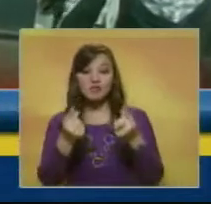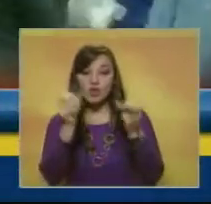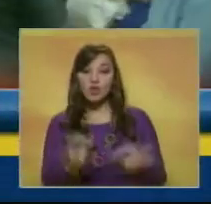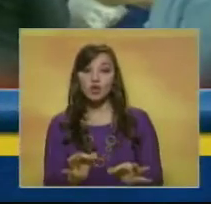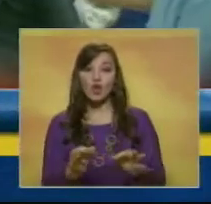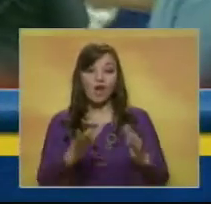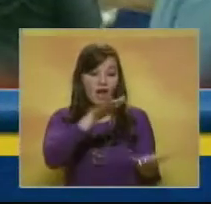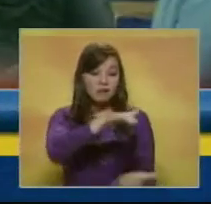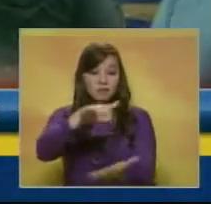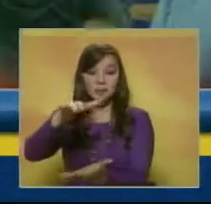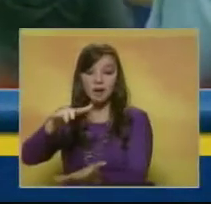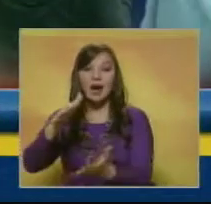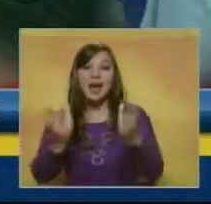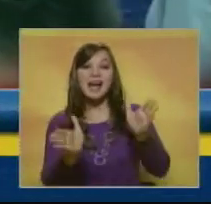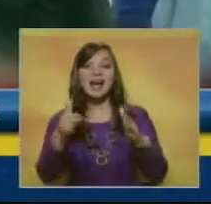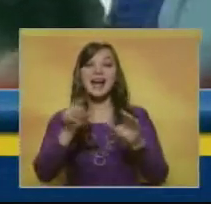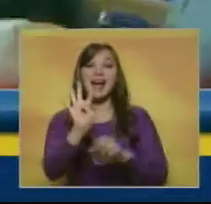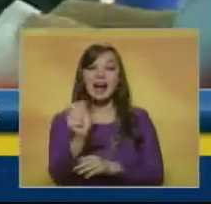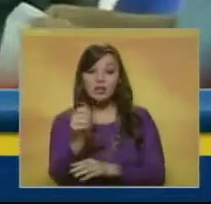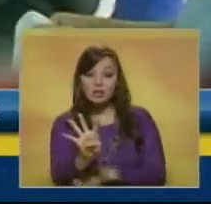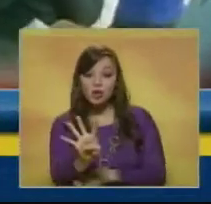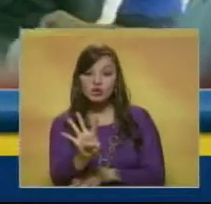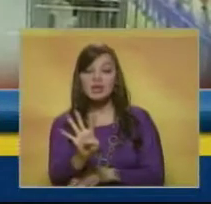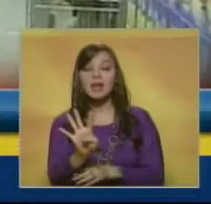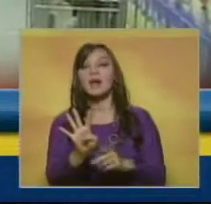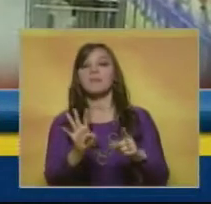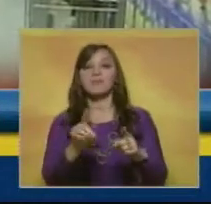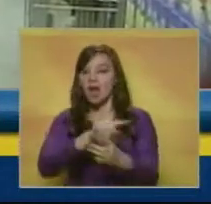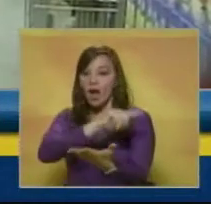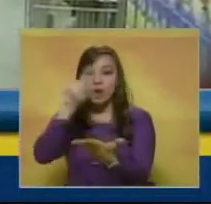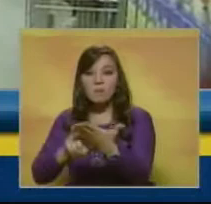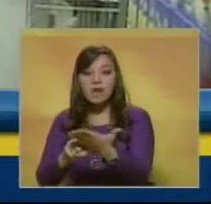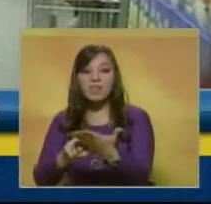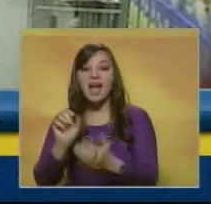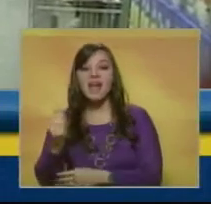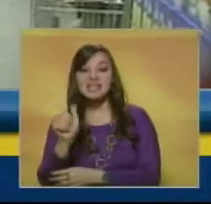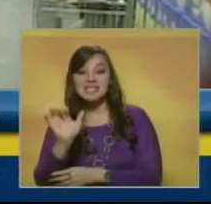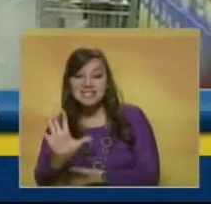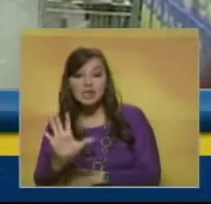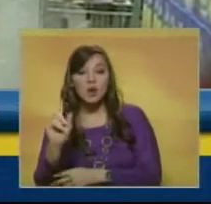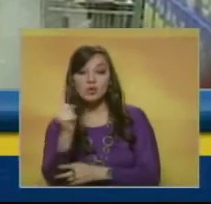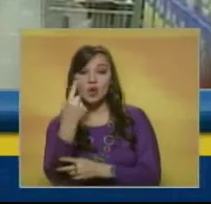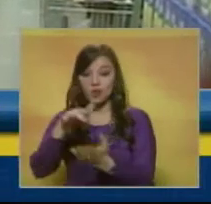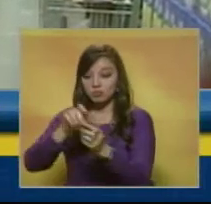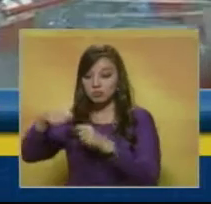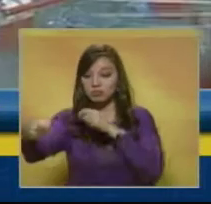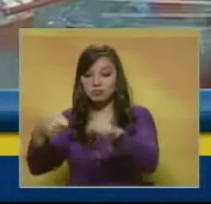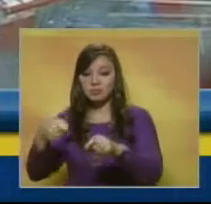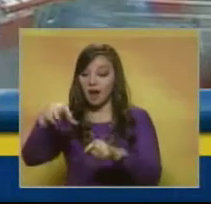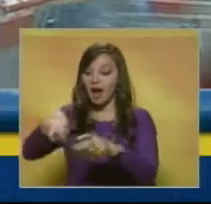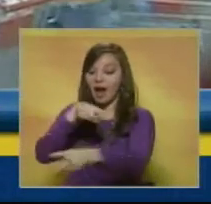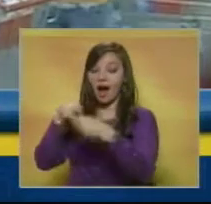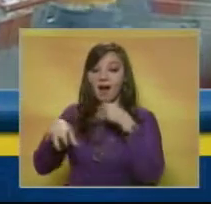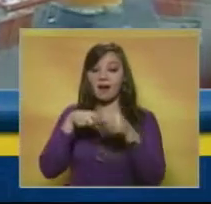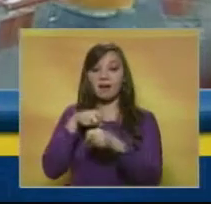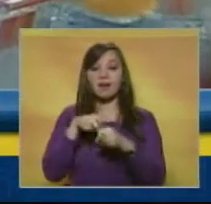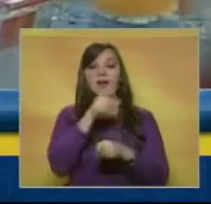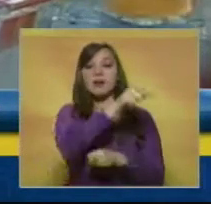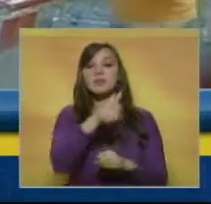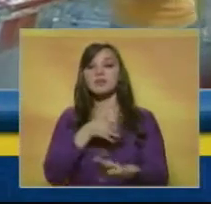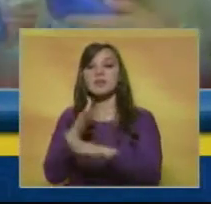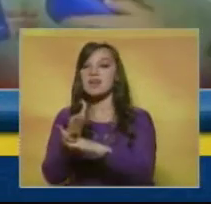cajas solamente 5 se encontraban abiertas, lo cual dificultaba el funcionamiento y el acceso a las personas que iban a adquirir los bienes y servicios en